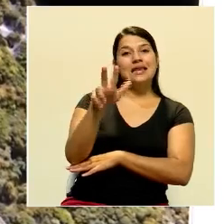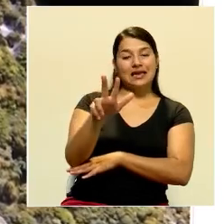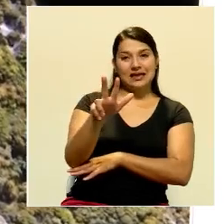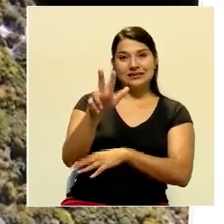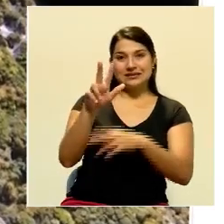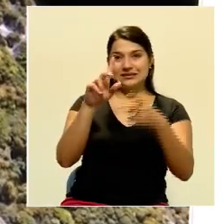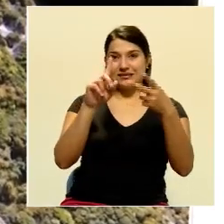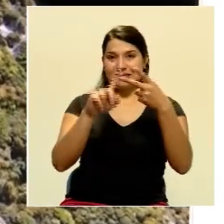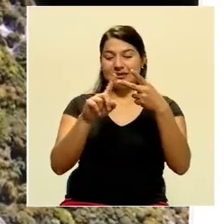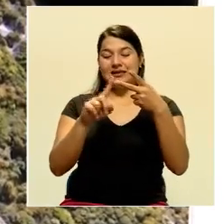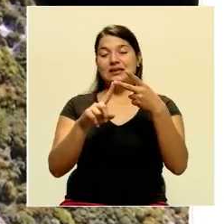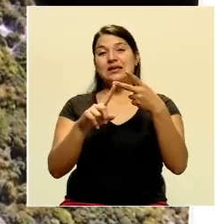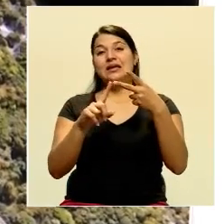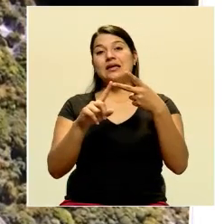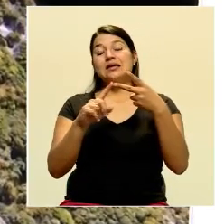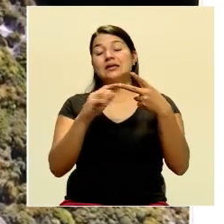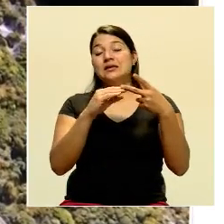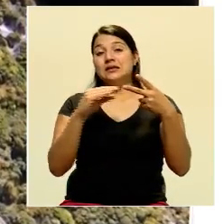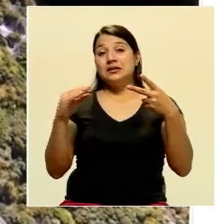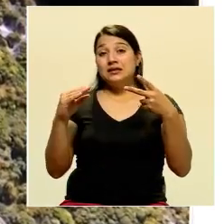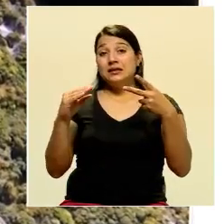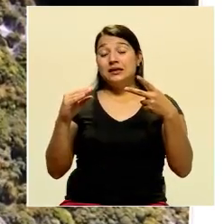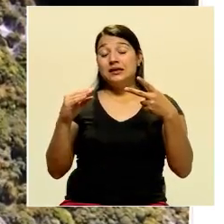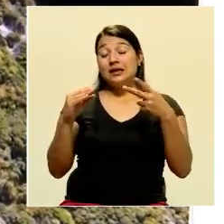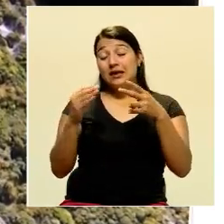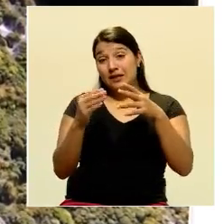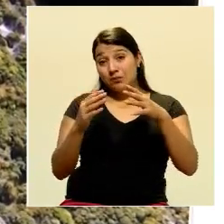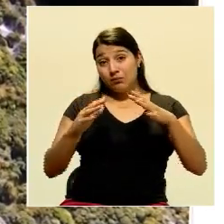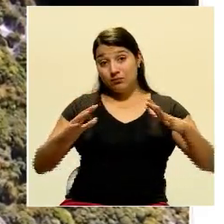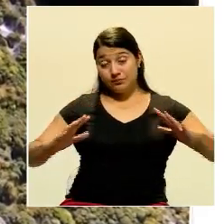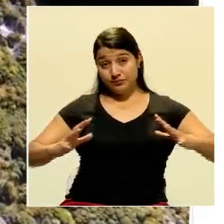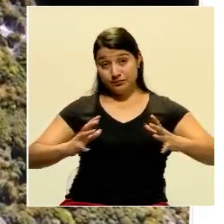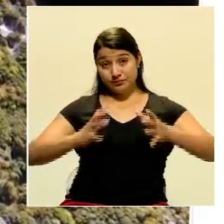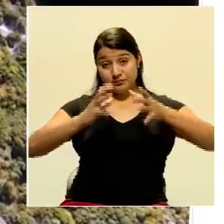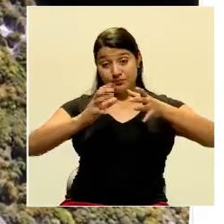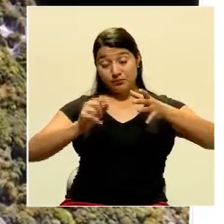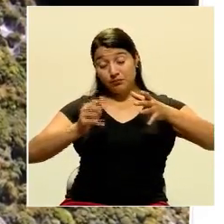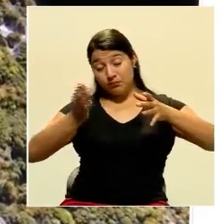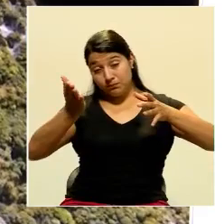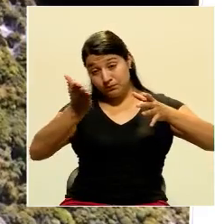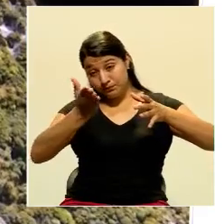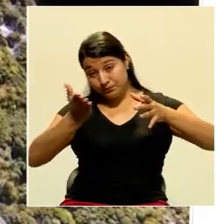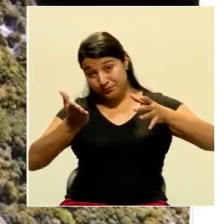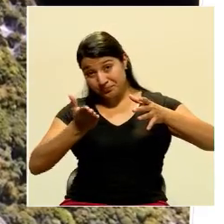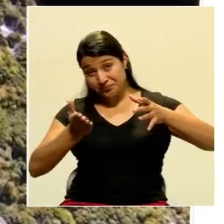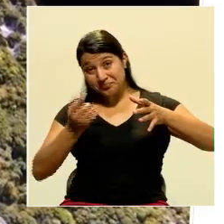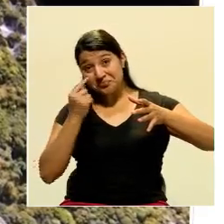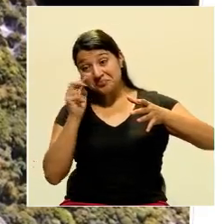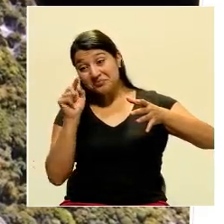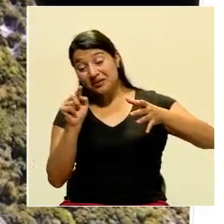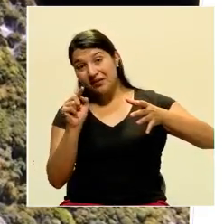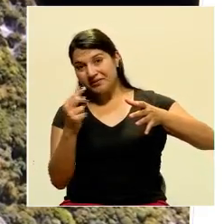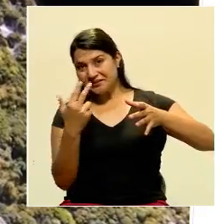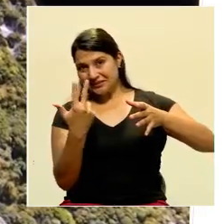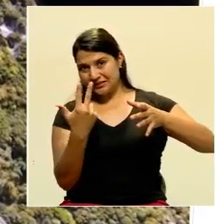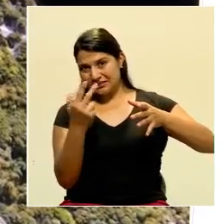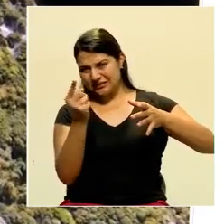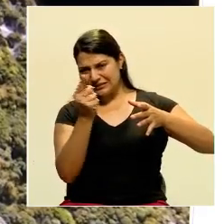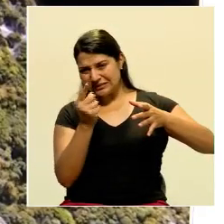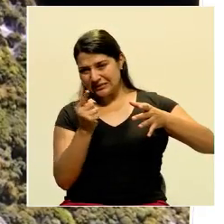antena, aquí no se ve hasta arriba, y las grietas se observa aquí, aquí y aquí. Eso